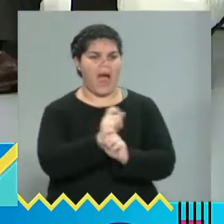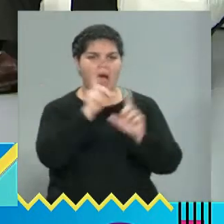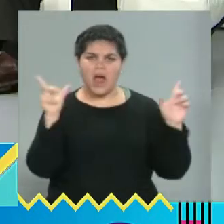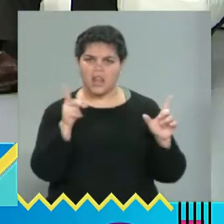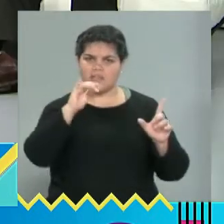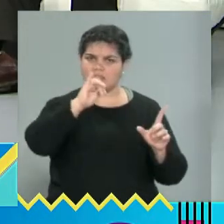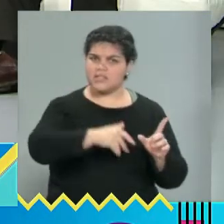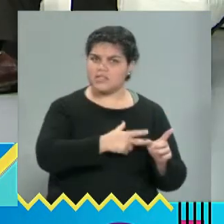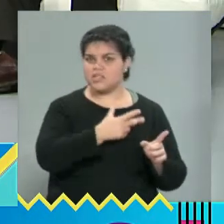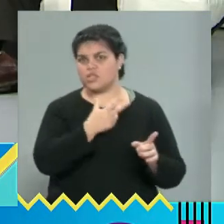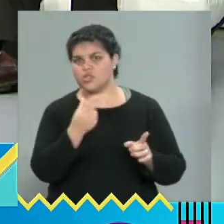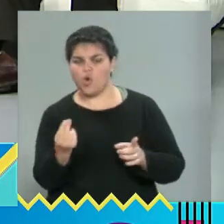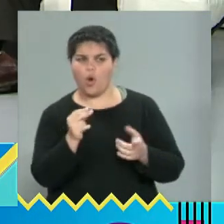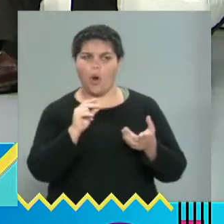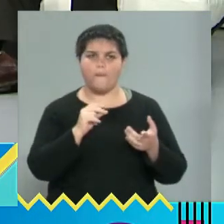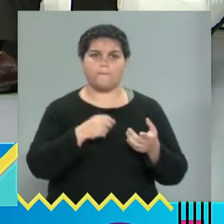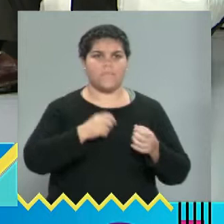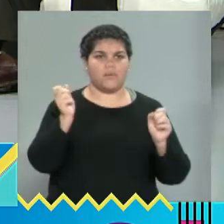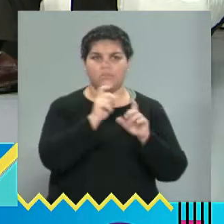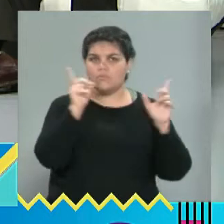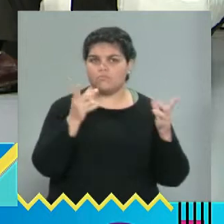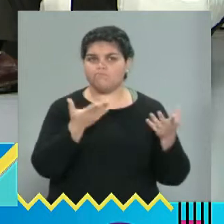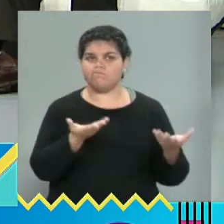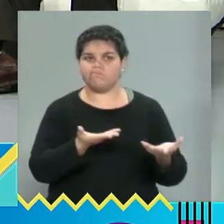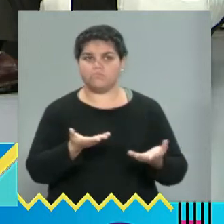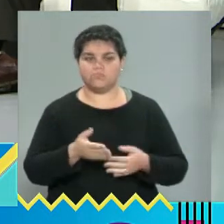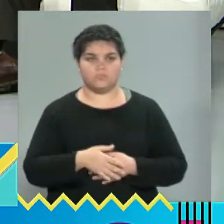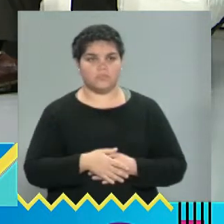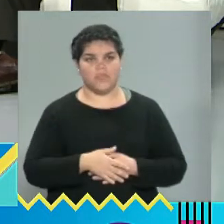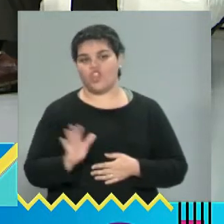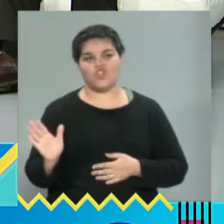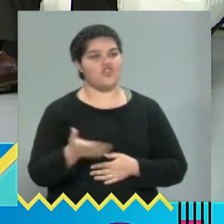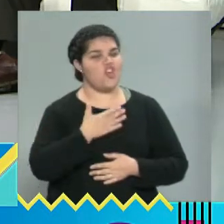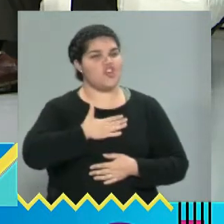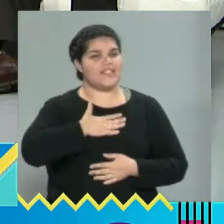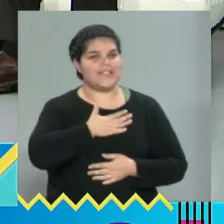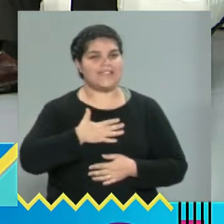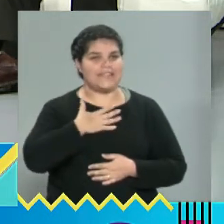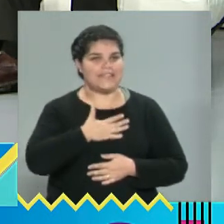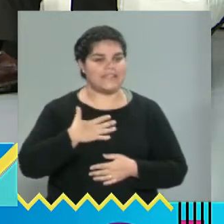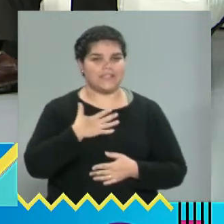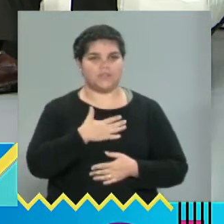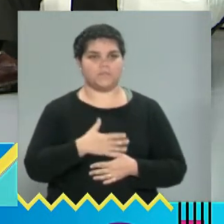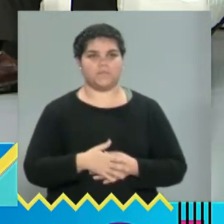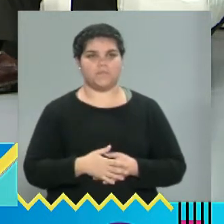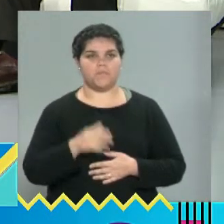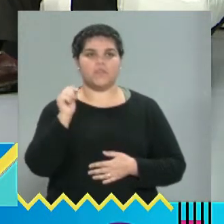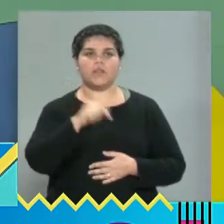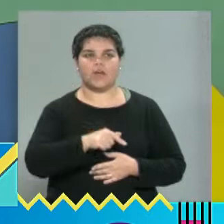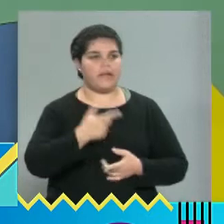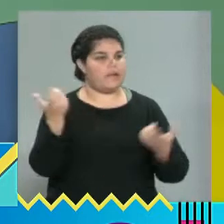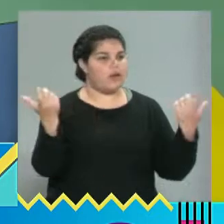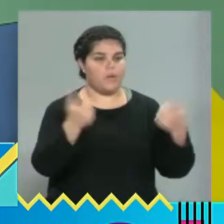poco? ¿Es una forma alarmista de hablarlo? Estamos todos muy sensibles, eso claramente. Entonces cualquier